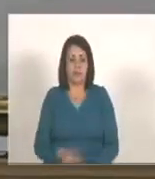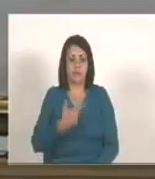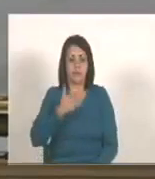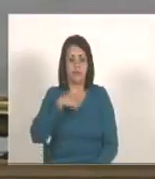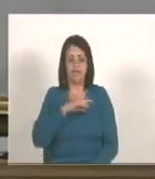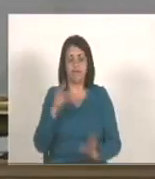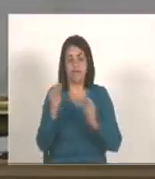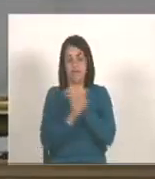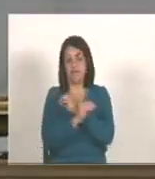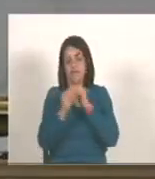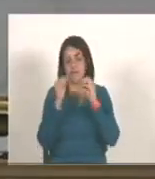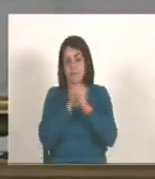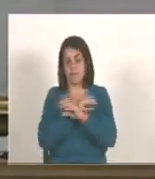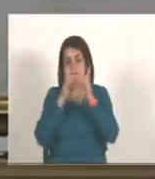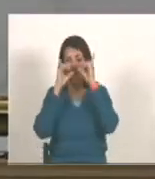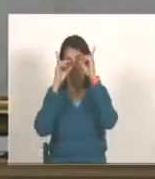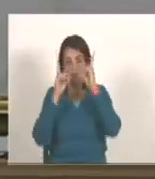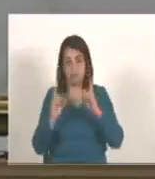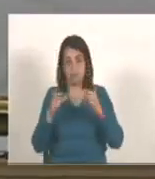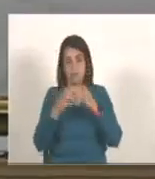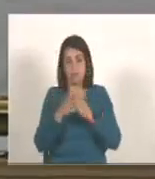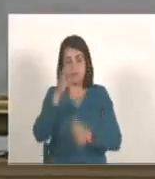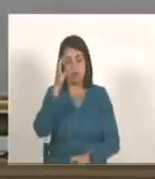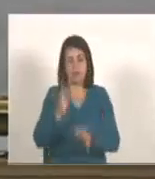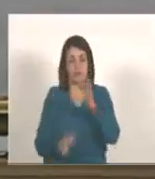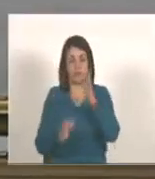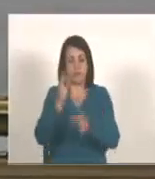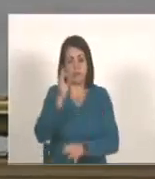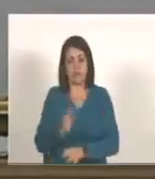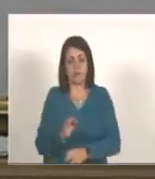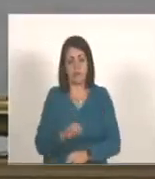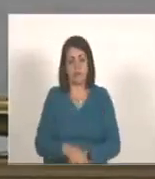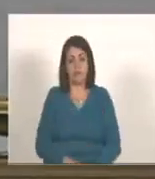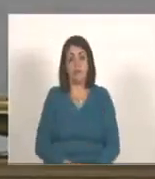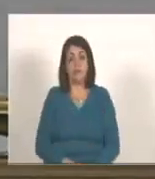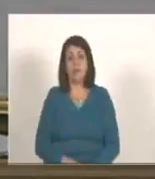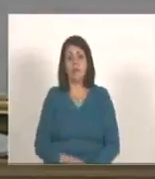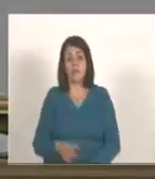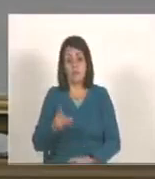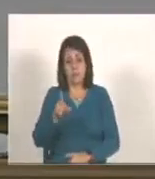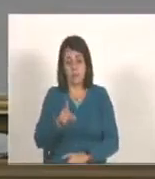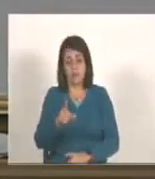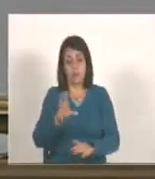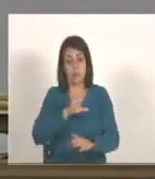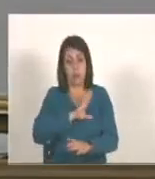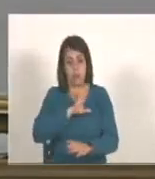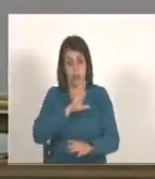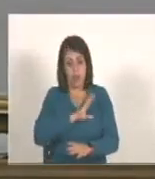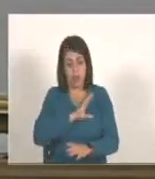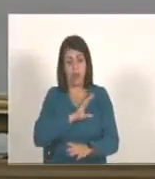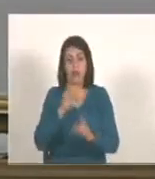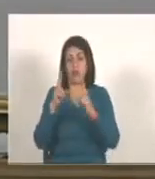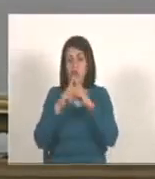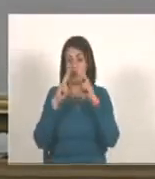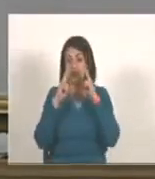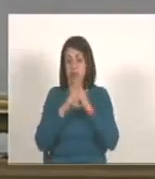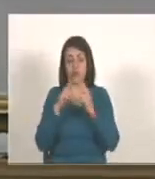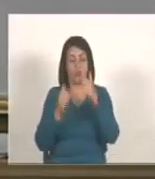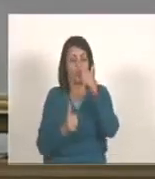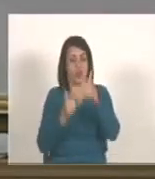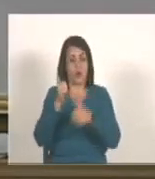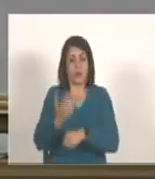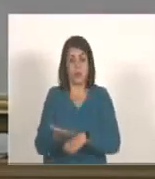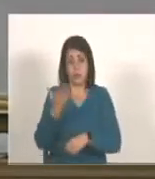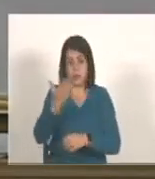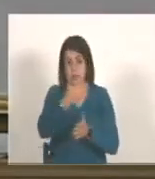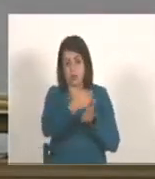nuestro desacuerdo con la decisión de la Corte Internacional de Justicia de atribuirse jurisdicción para conocer sobre la